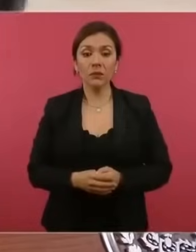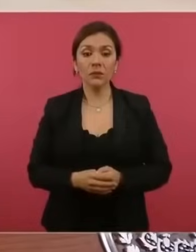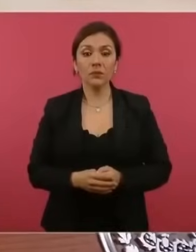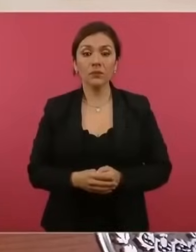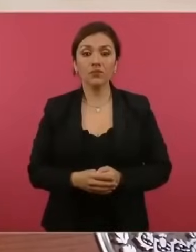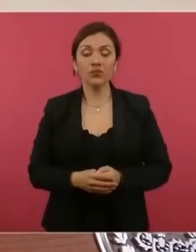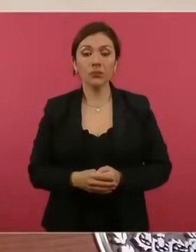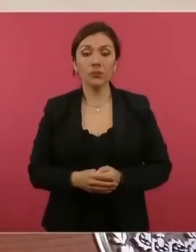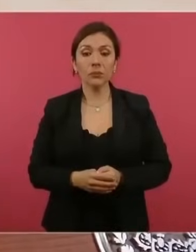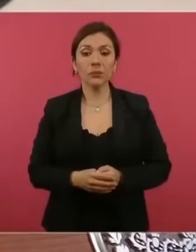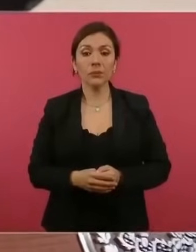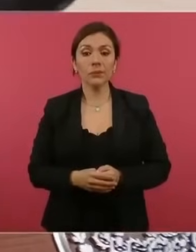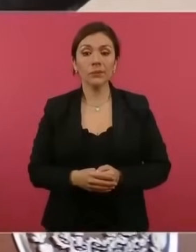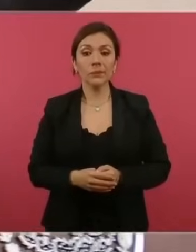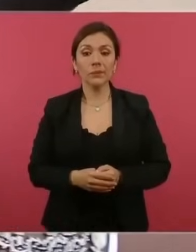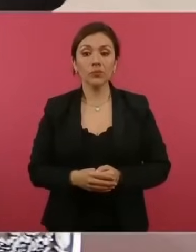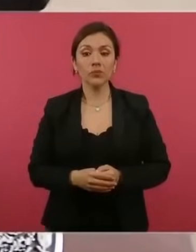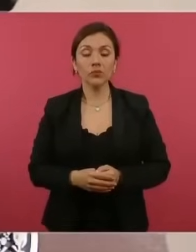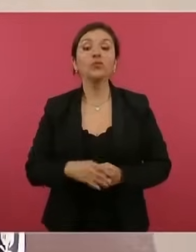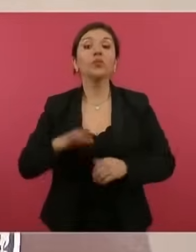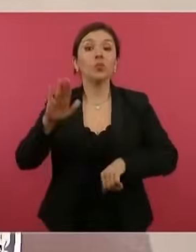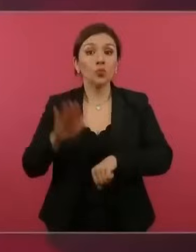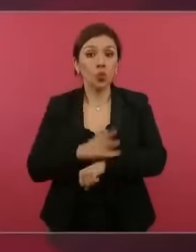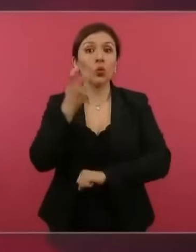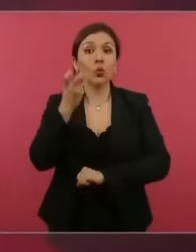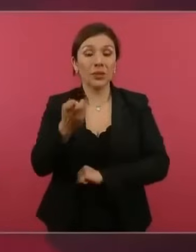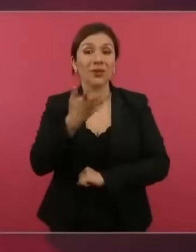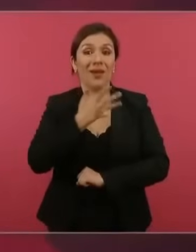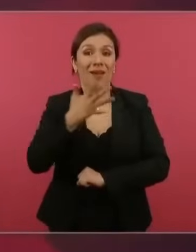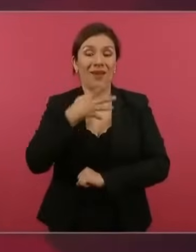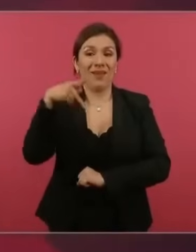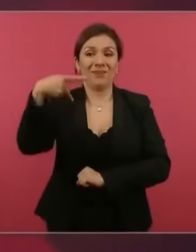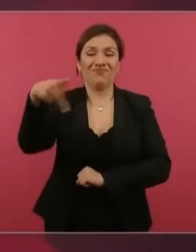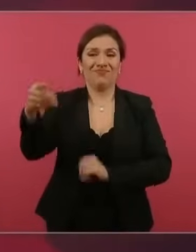Para eso está el aparato burocrático